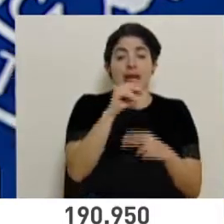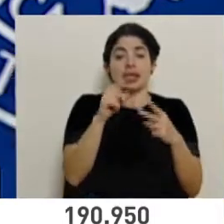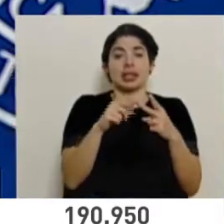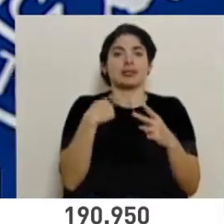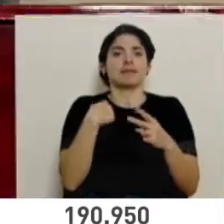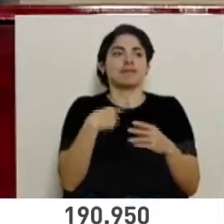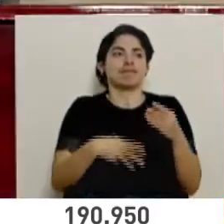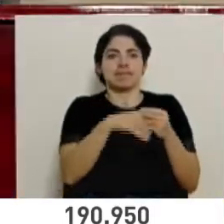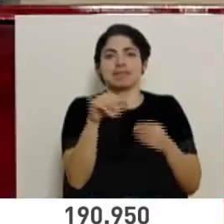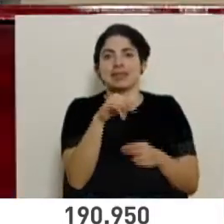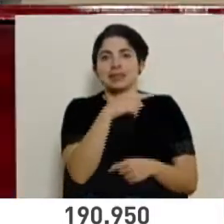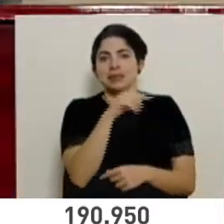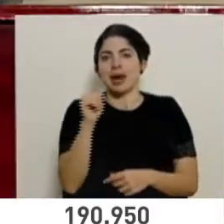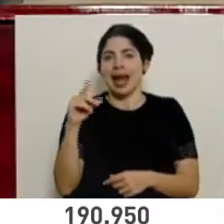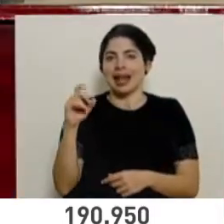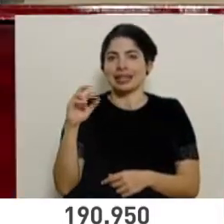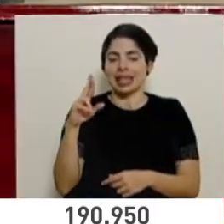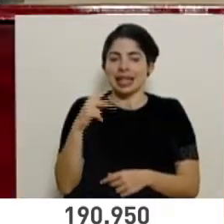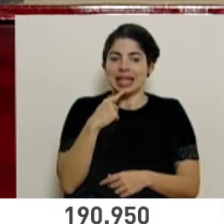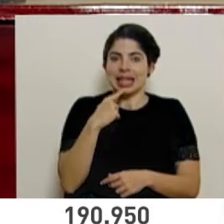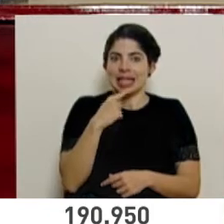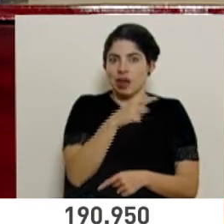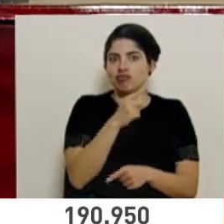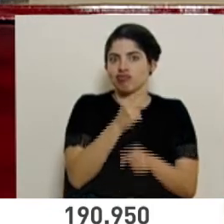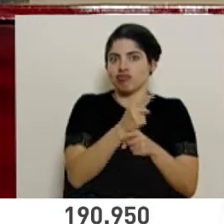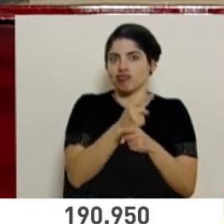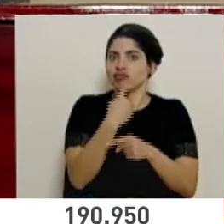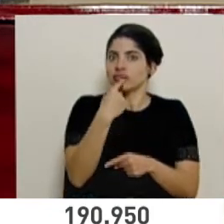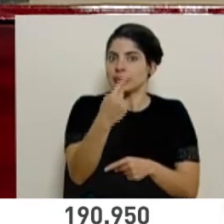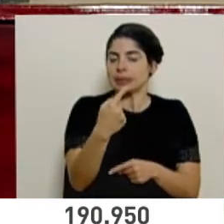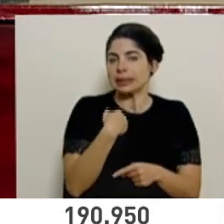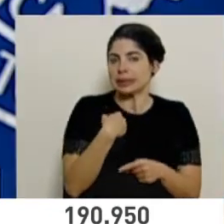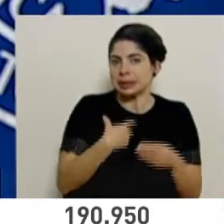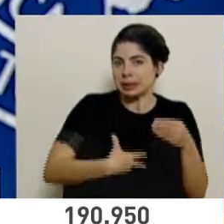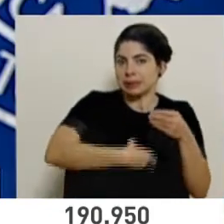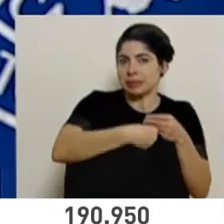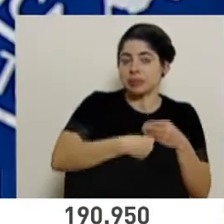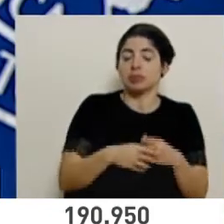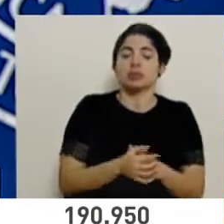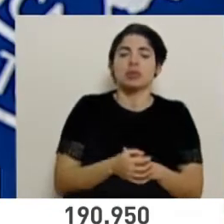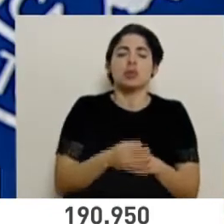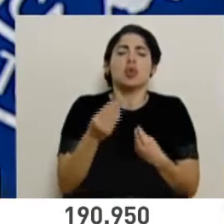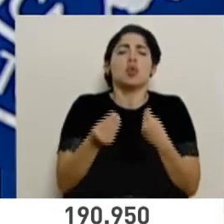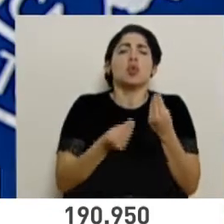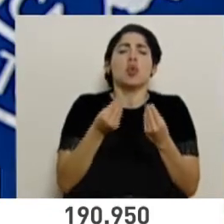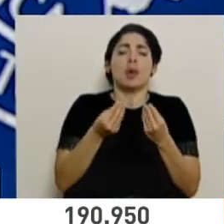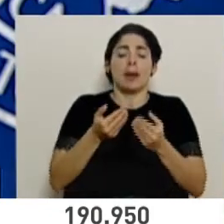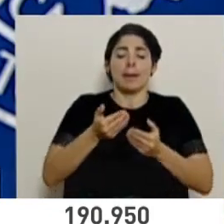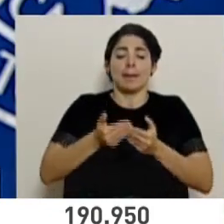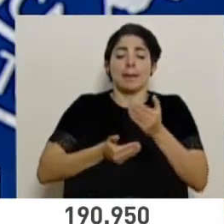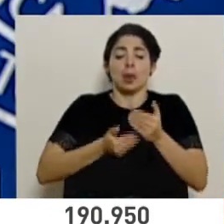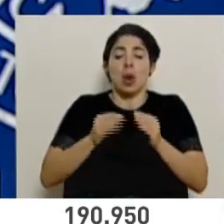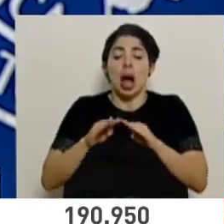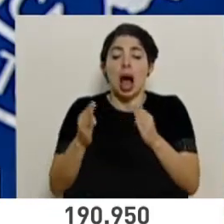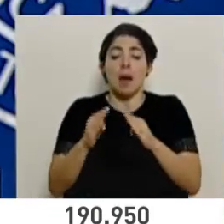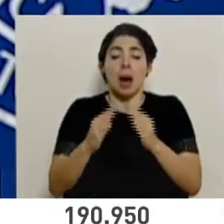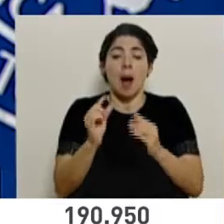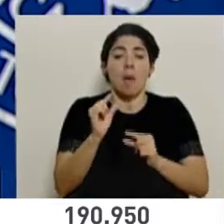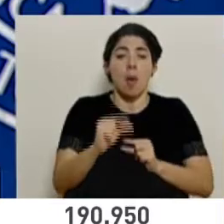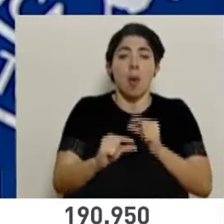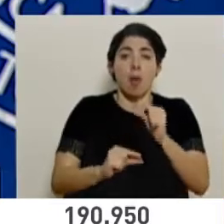al llamado de don Alexander Solís, que muy oportunamente hacía, porque para poder mantener este proceso gradual de apertura